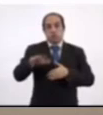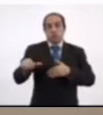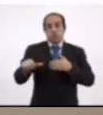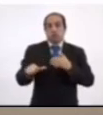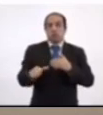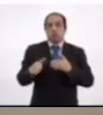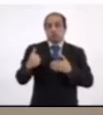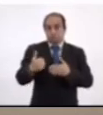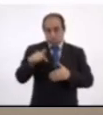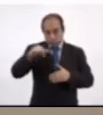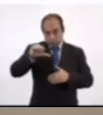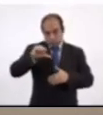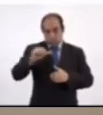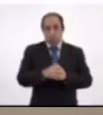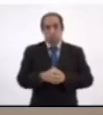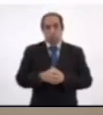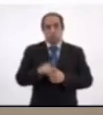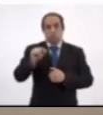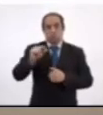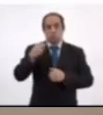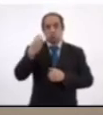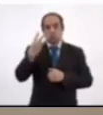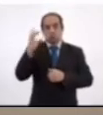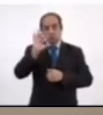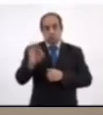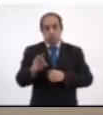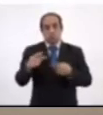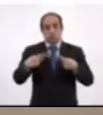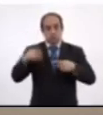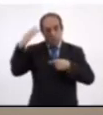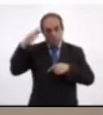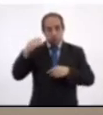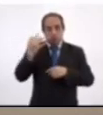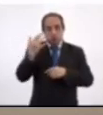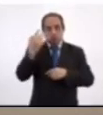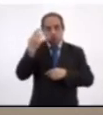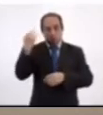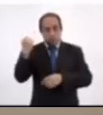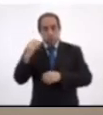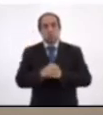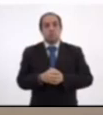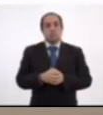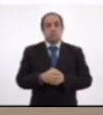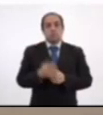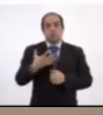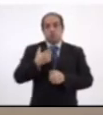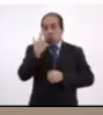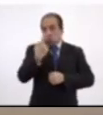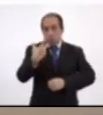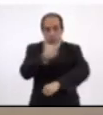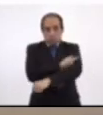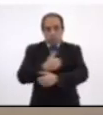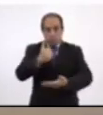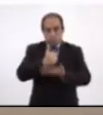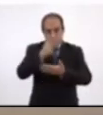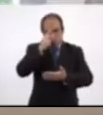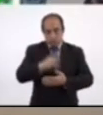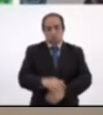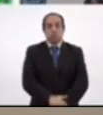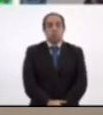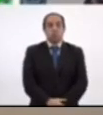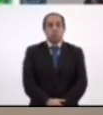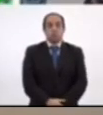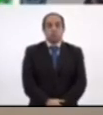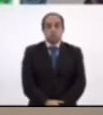hoy, con el 73% de los adultos de 50 a 59 ya con por lo menos una dosis aquí en la Ciudad de México. Siguiente.